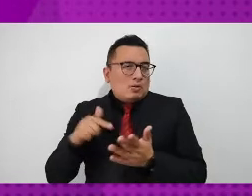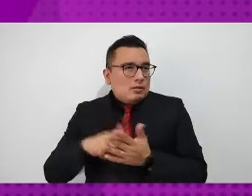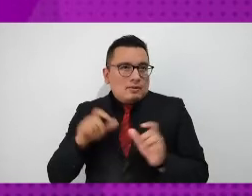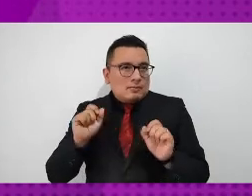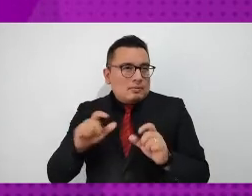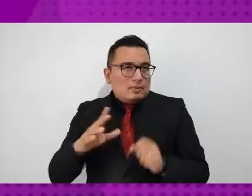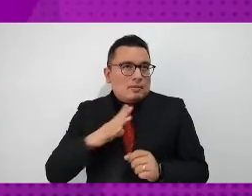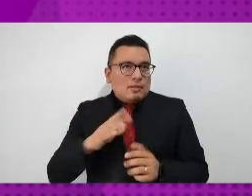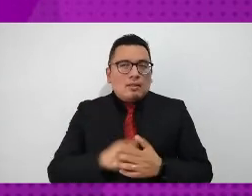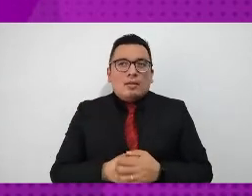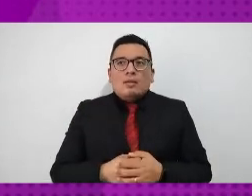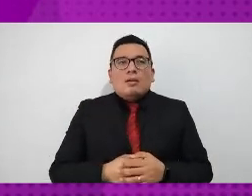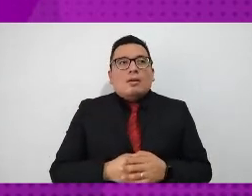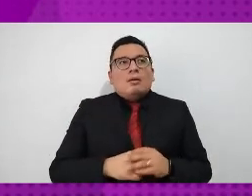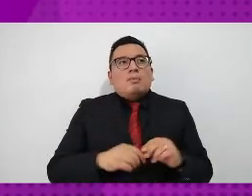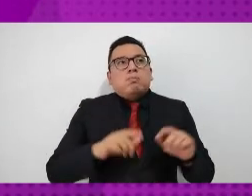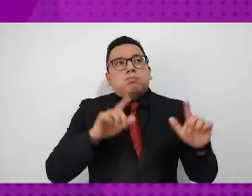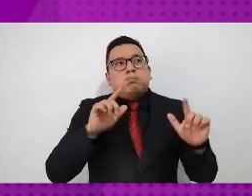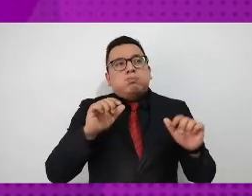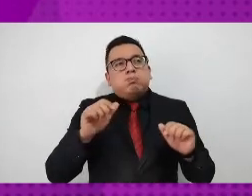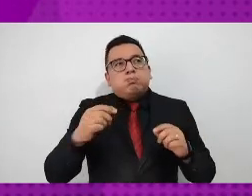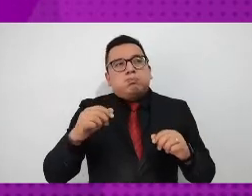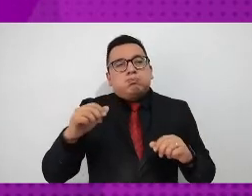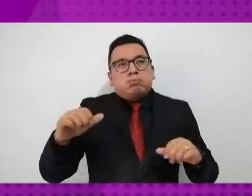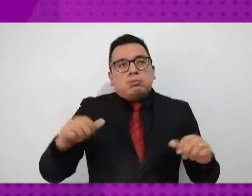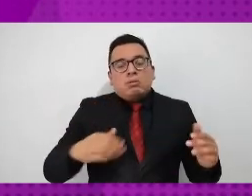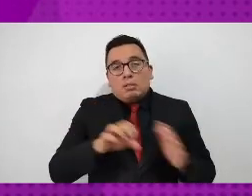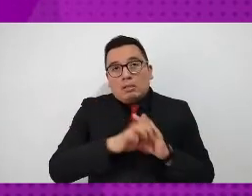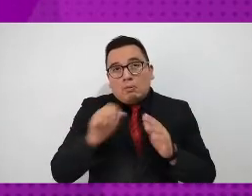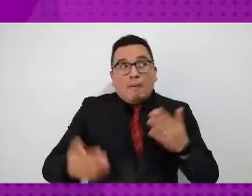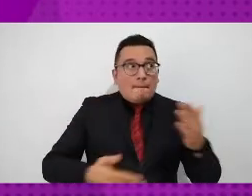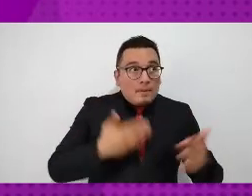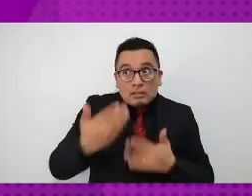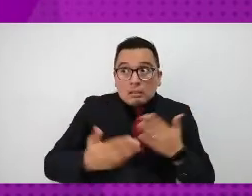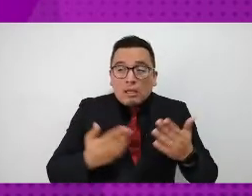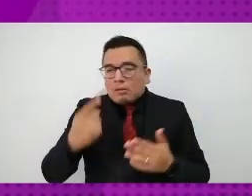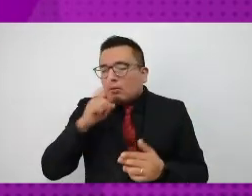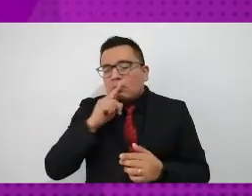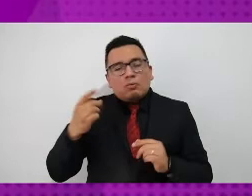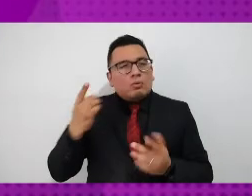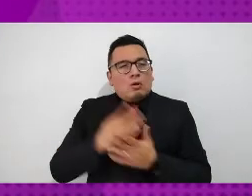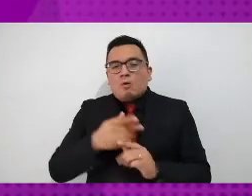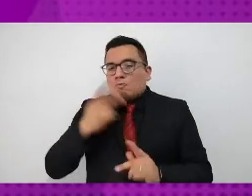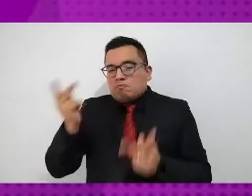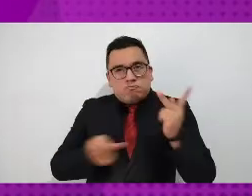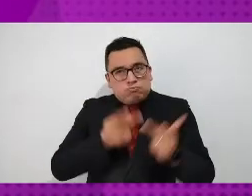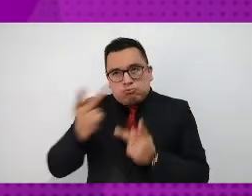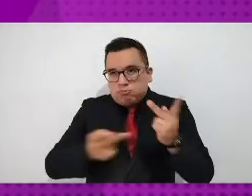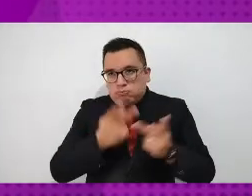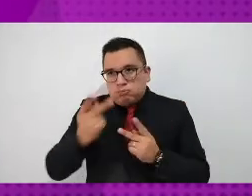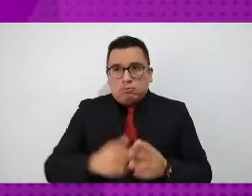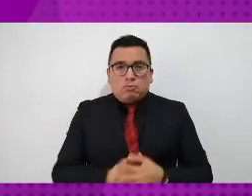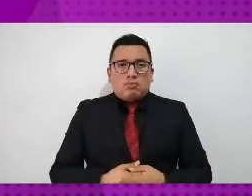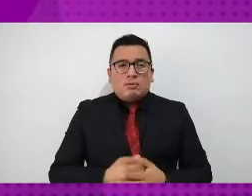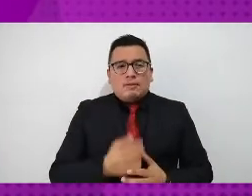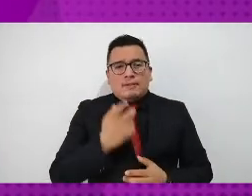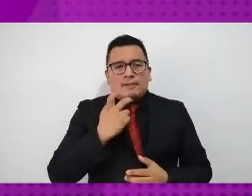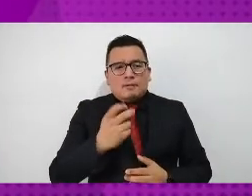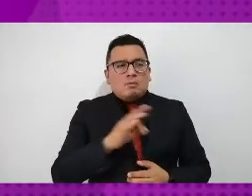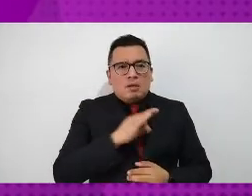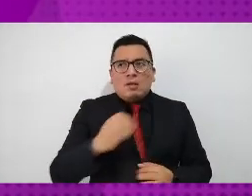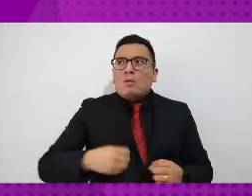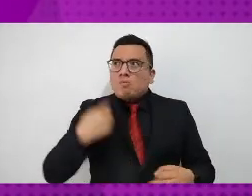contaba con tres bloques nuevo presentación por ejemplo para que fueran directa a las preguntas detonadoras y de esta manera